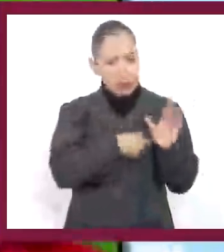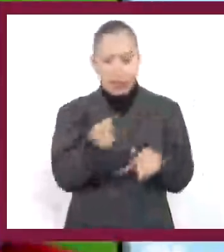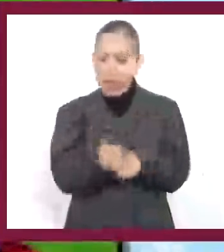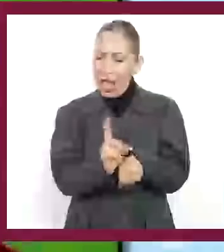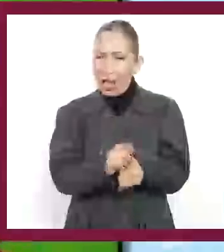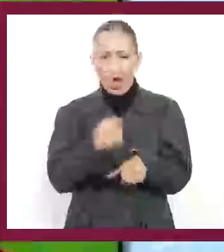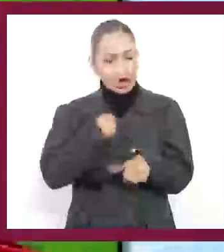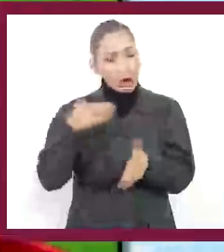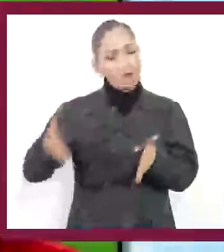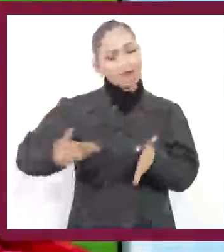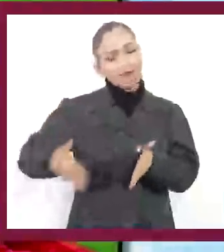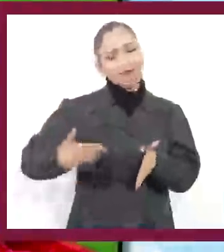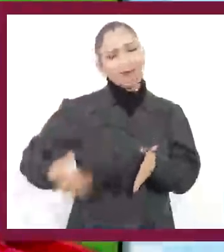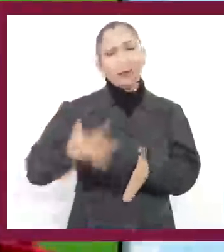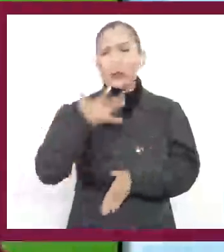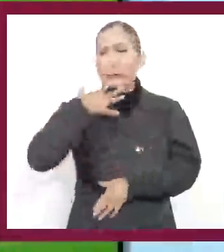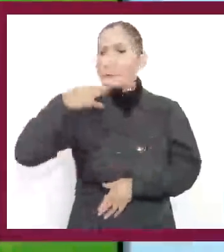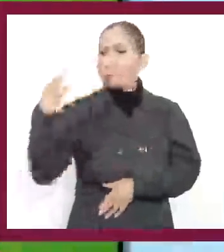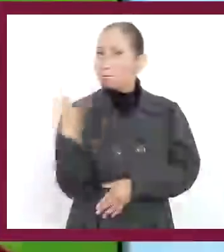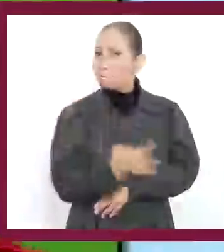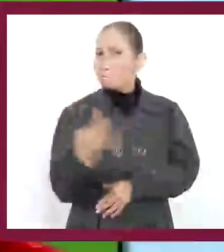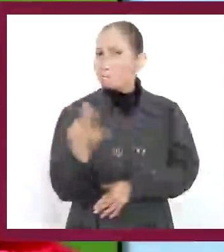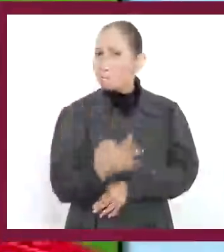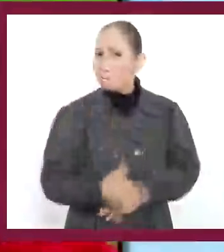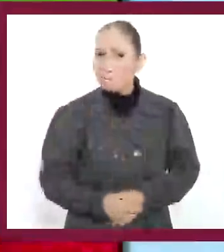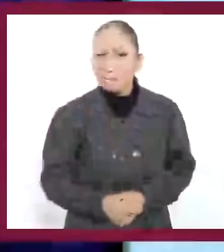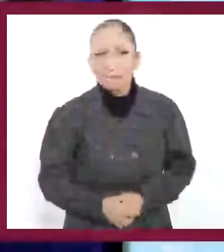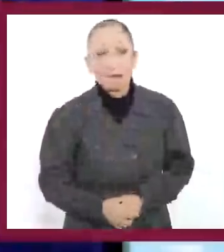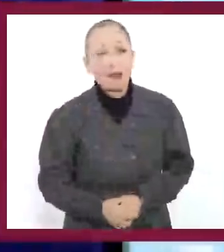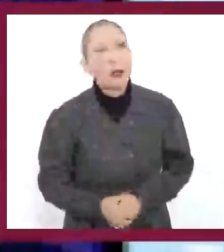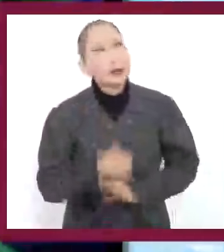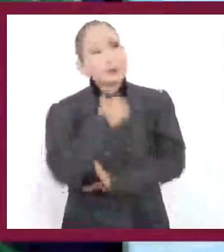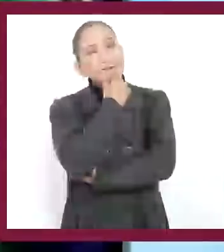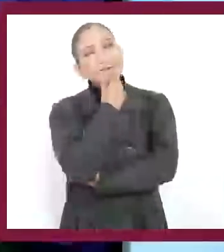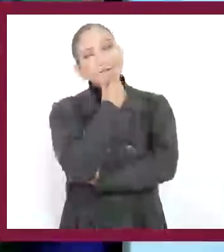todos los días les voy a cocinar deliciosos platillos. Bueno,